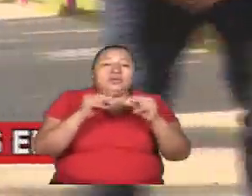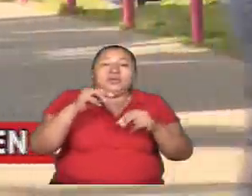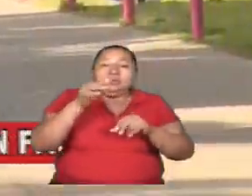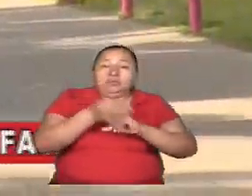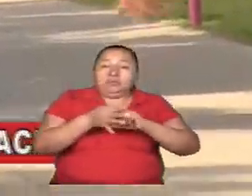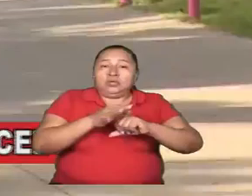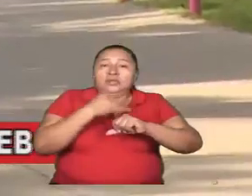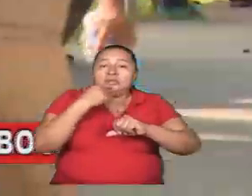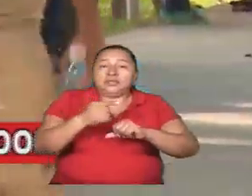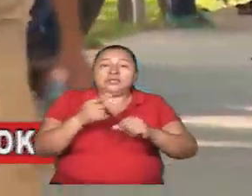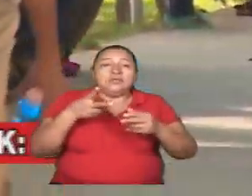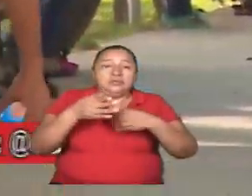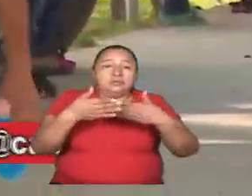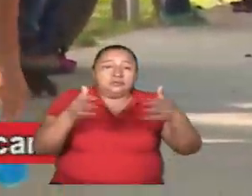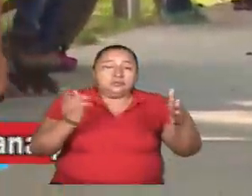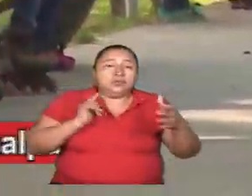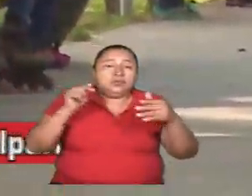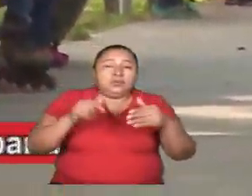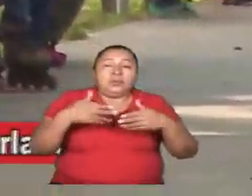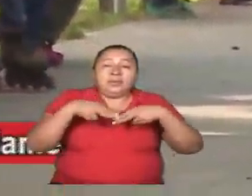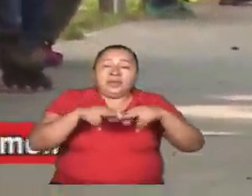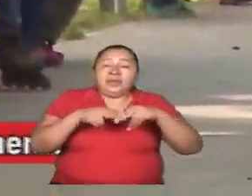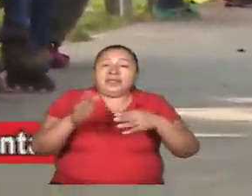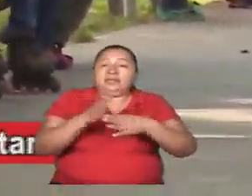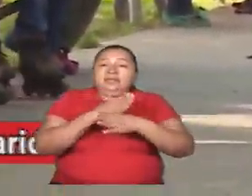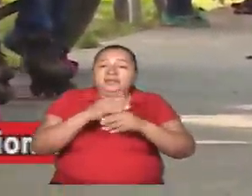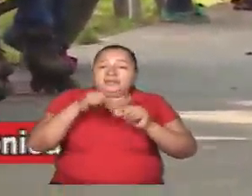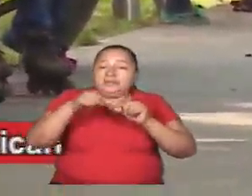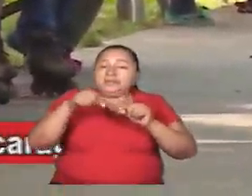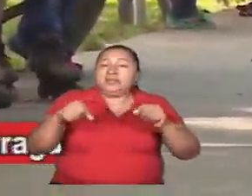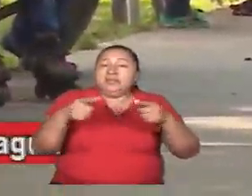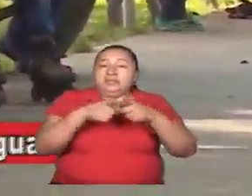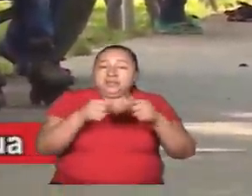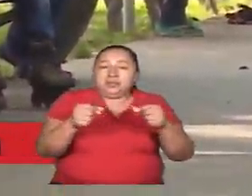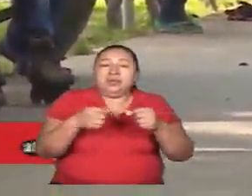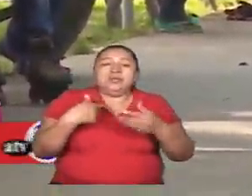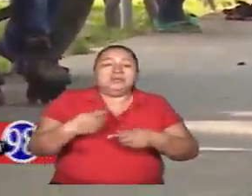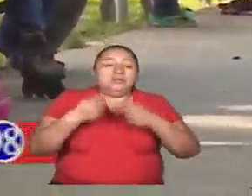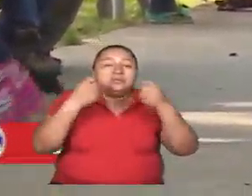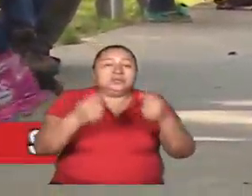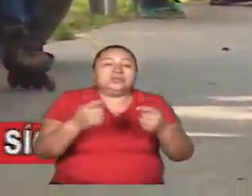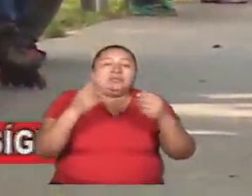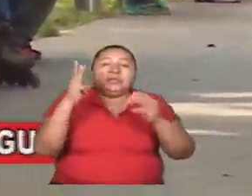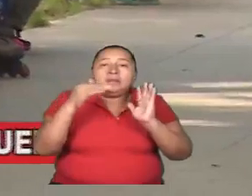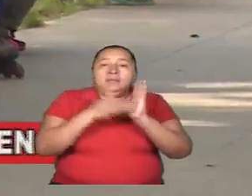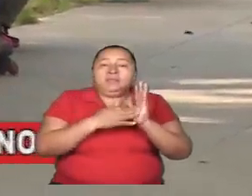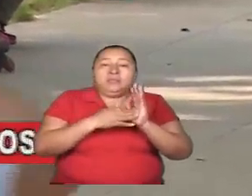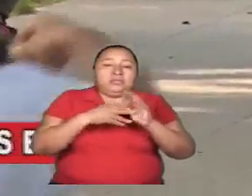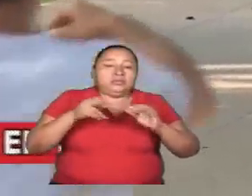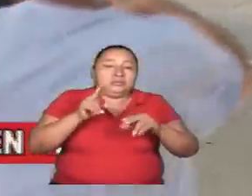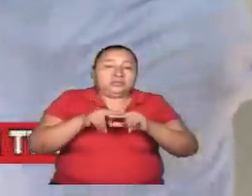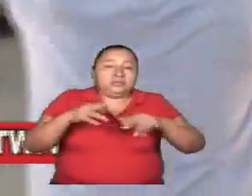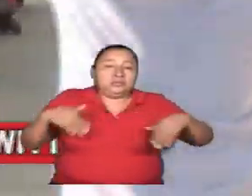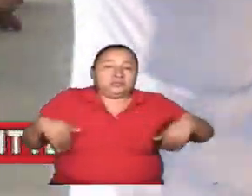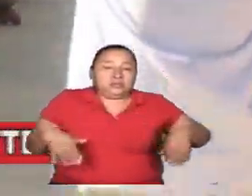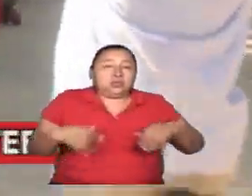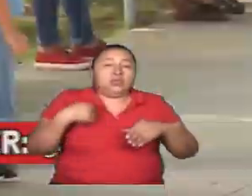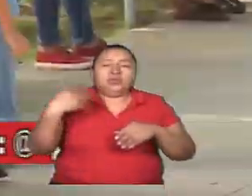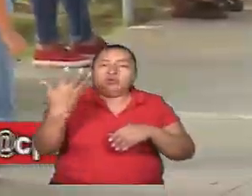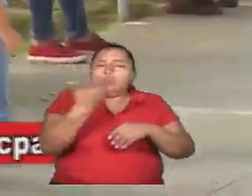informó que se inaugurarán 6 parques en los distintos distritos de Managua y se entregarán más de 3.000 sillas de rueda en todo el